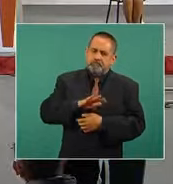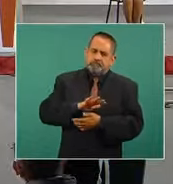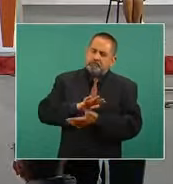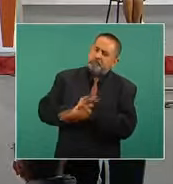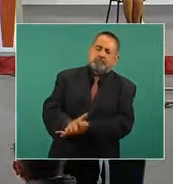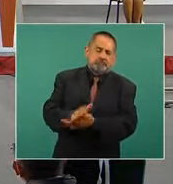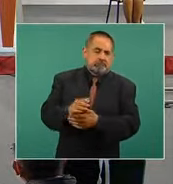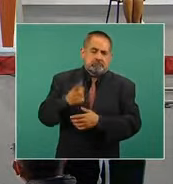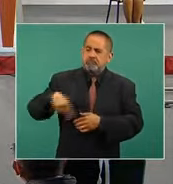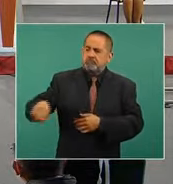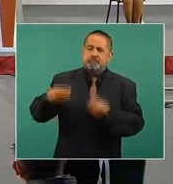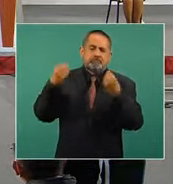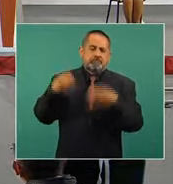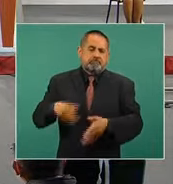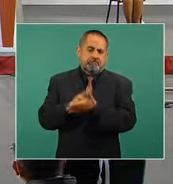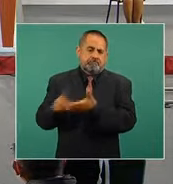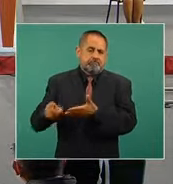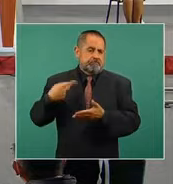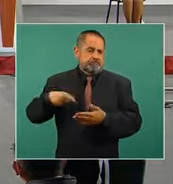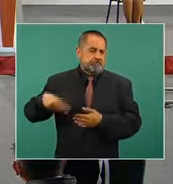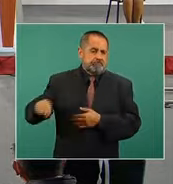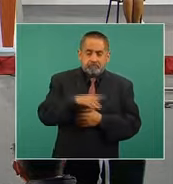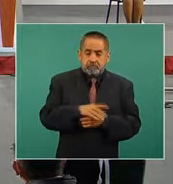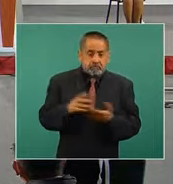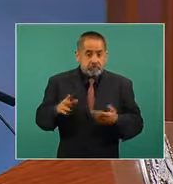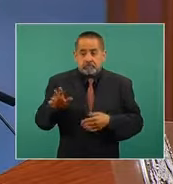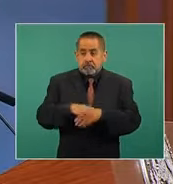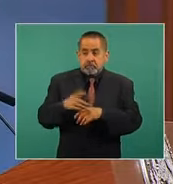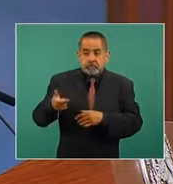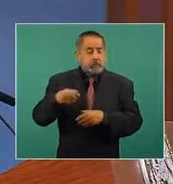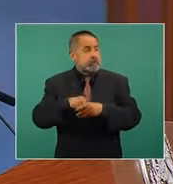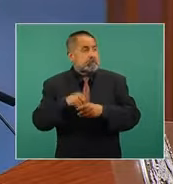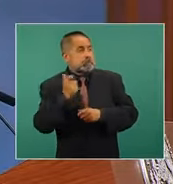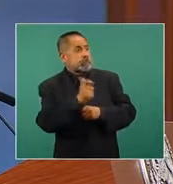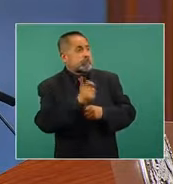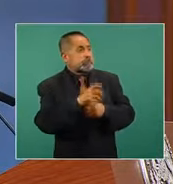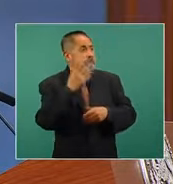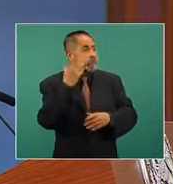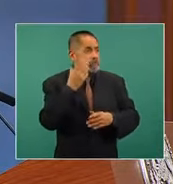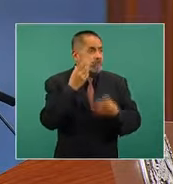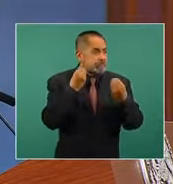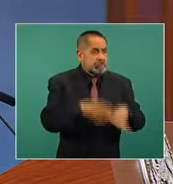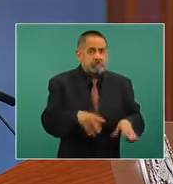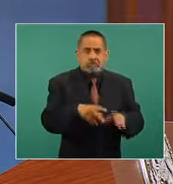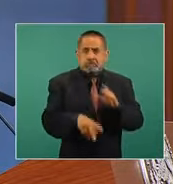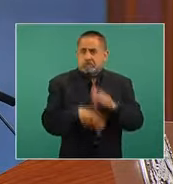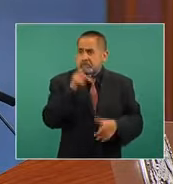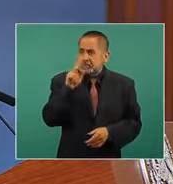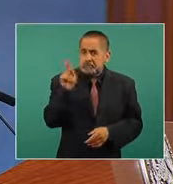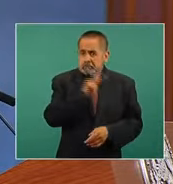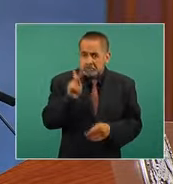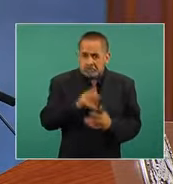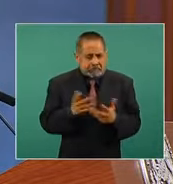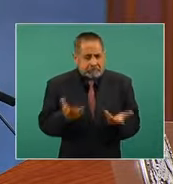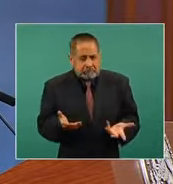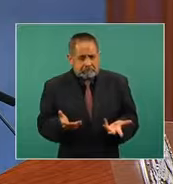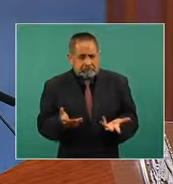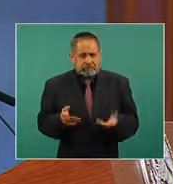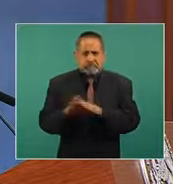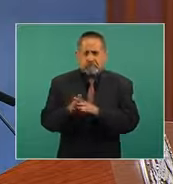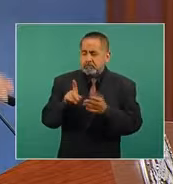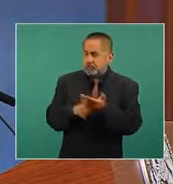a derechos de los trabajadores, que además, porque perdieron su ahorro, y además muchas de estas viviendas estaban financiadas con un subsidio fiscal.